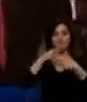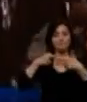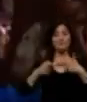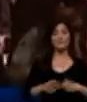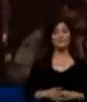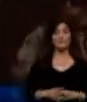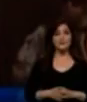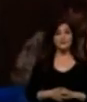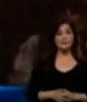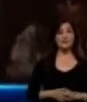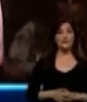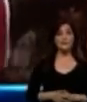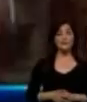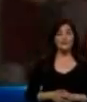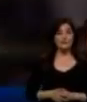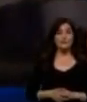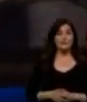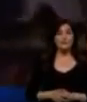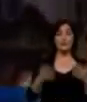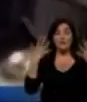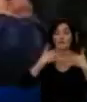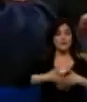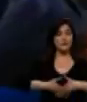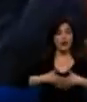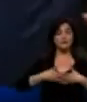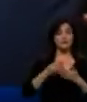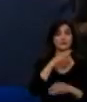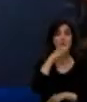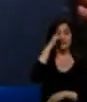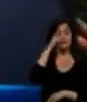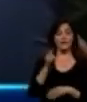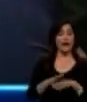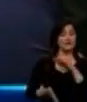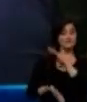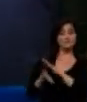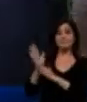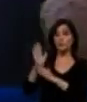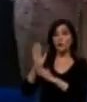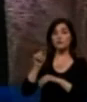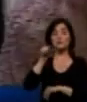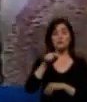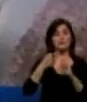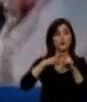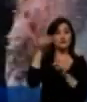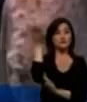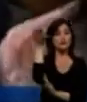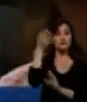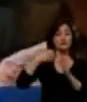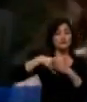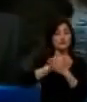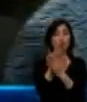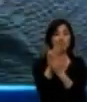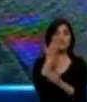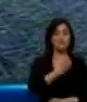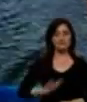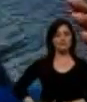Y fue justamente la salida del exmandatario Rafael Correa lo que dio paso al discurso del nuevo presidente. Lenín Moreno empezó agradeciendo a